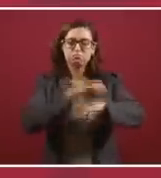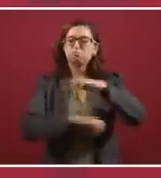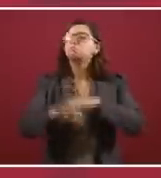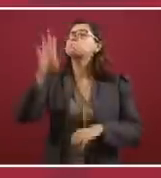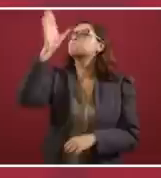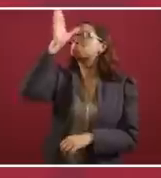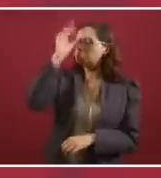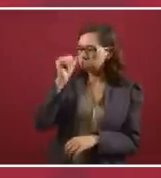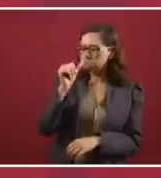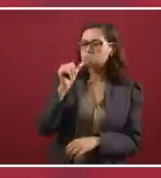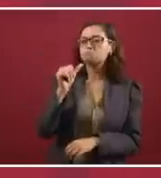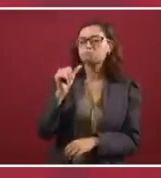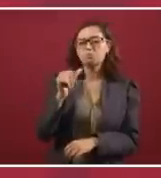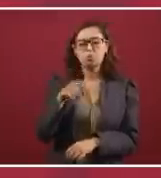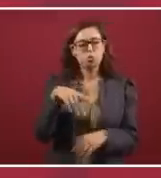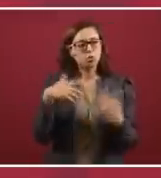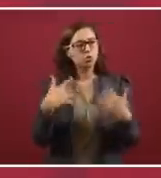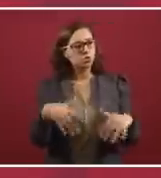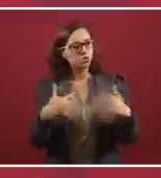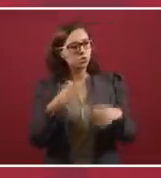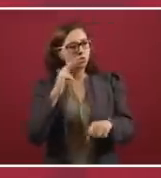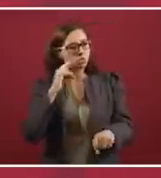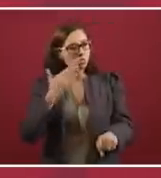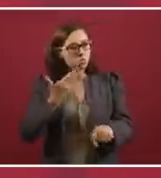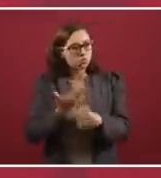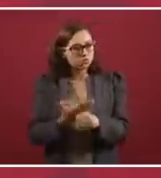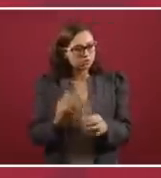con mucha responsabilidad.